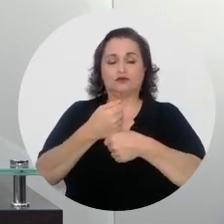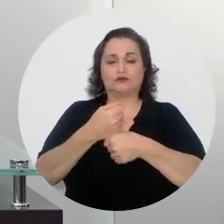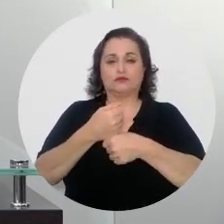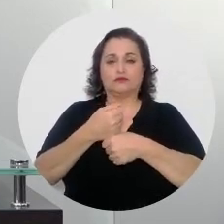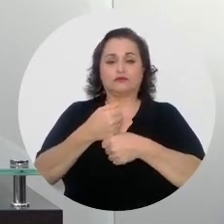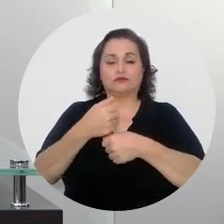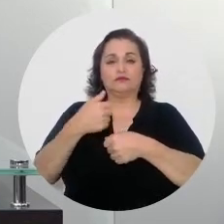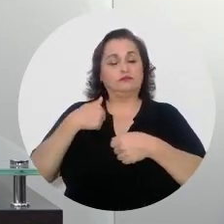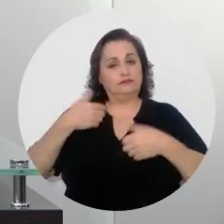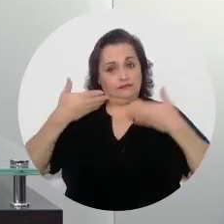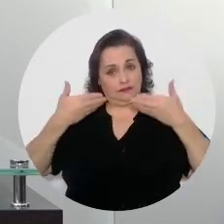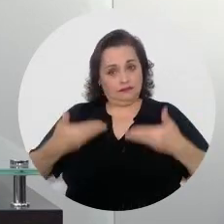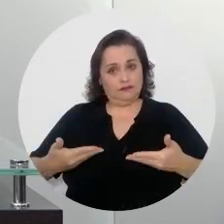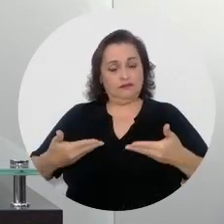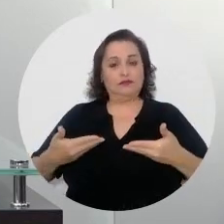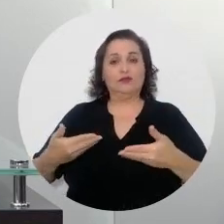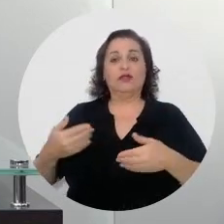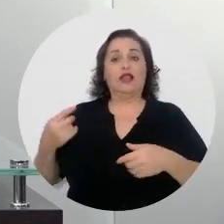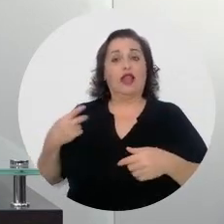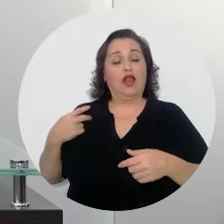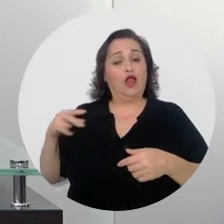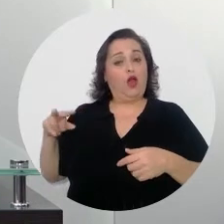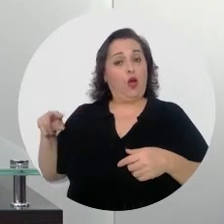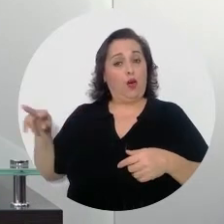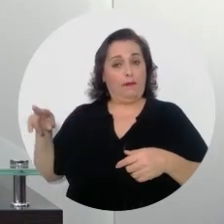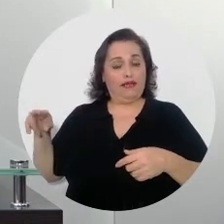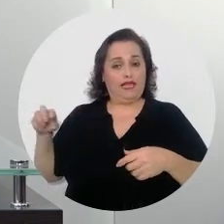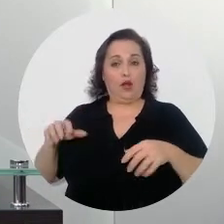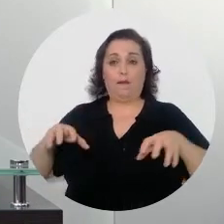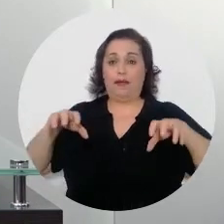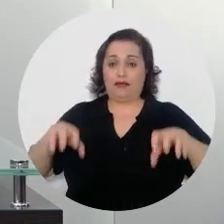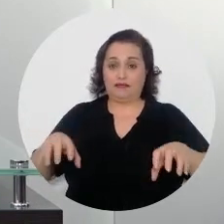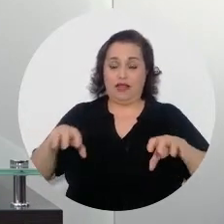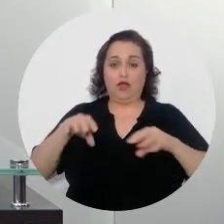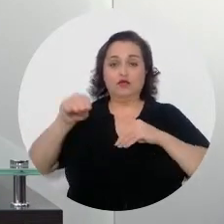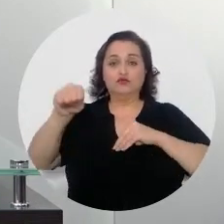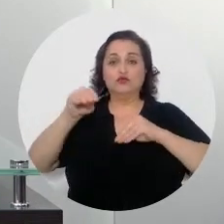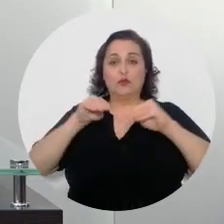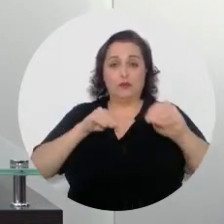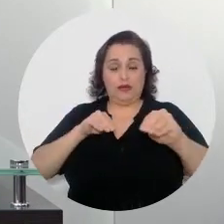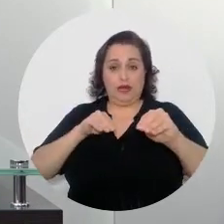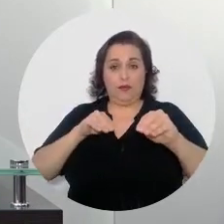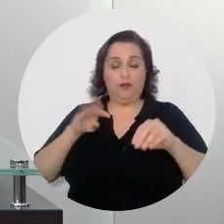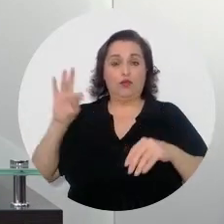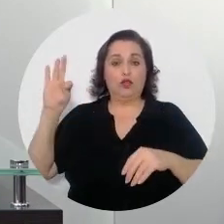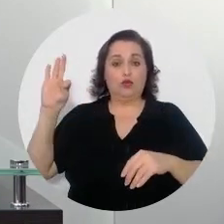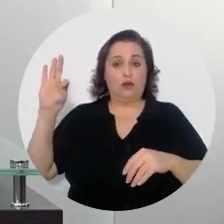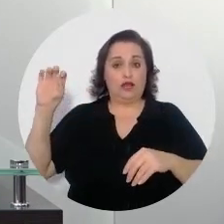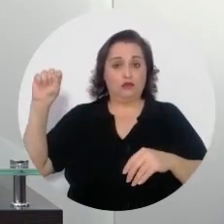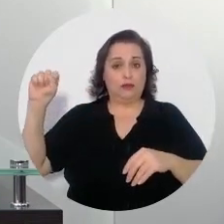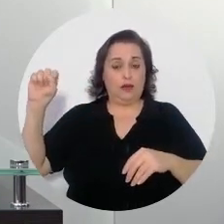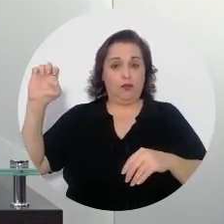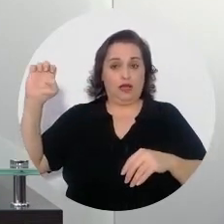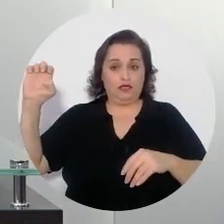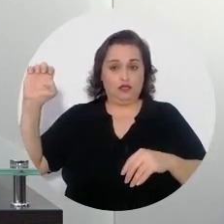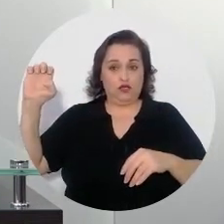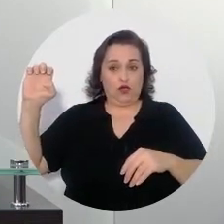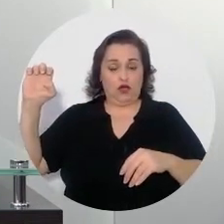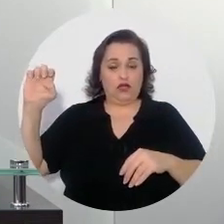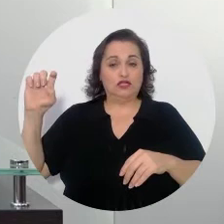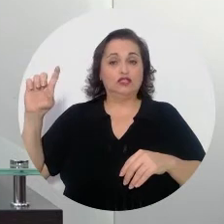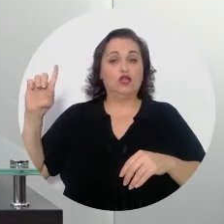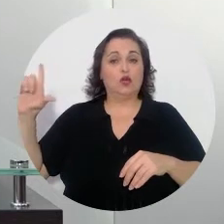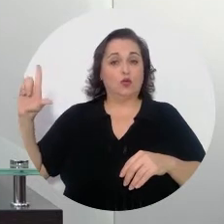realizamos mi persona y el señor magistrado suplente del Tribunal Supremo de